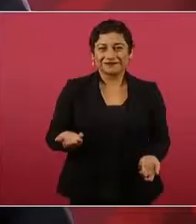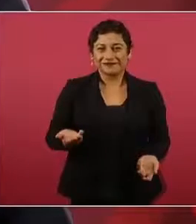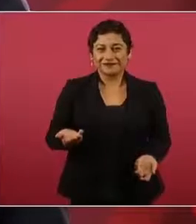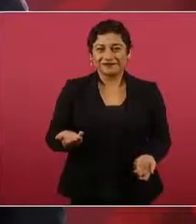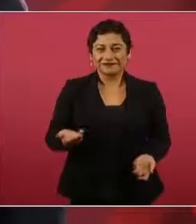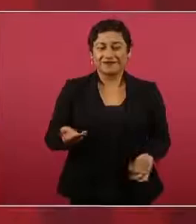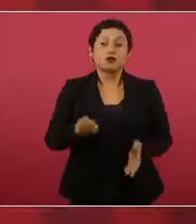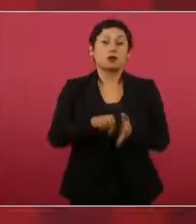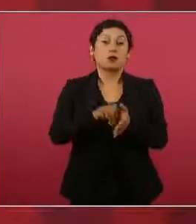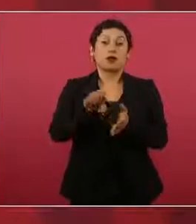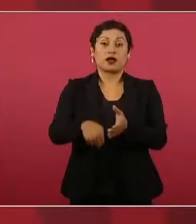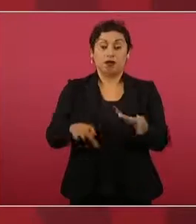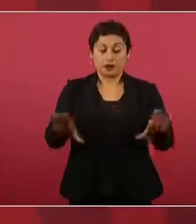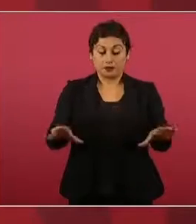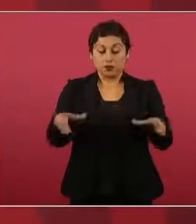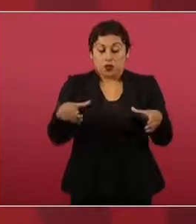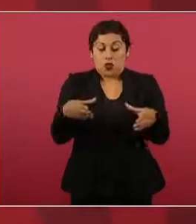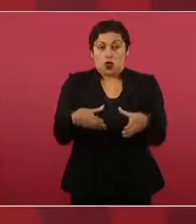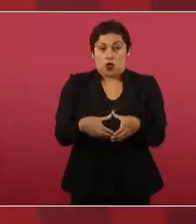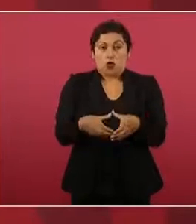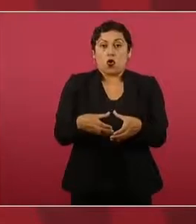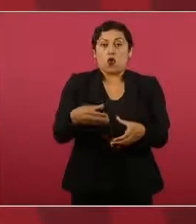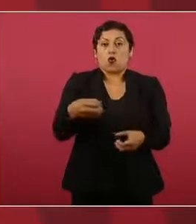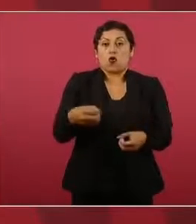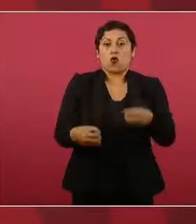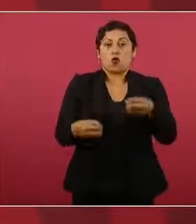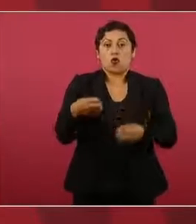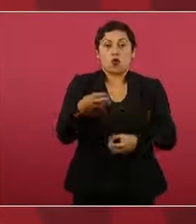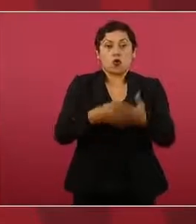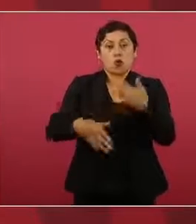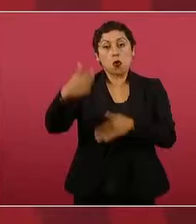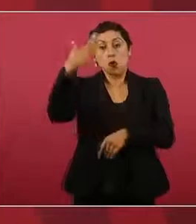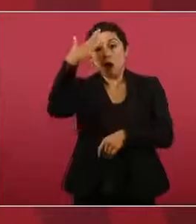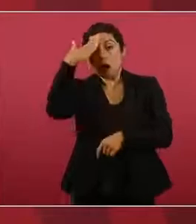un ministro de la Corte, un juez, un diputado, un senador,